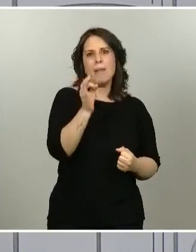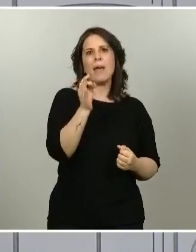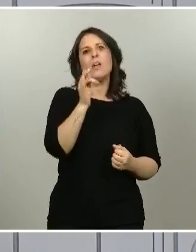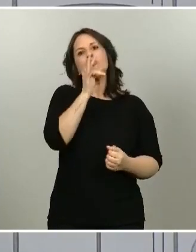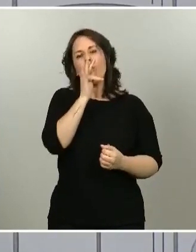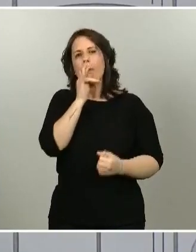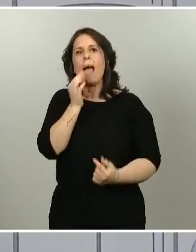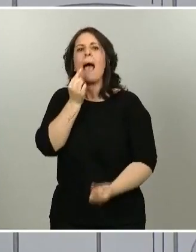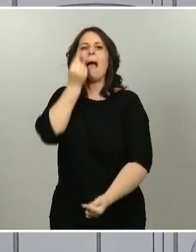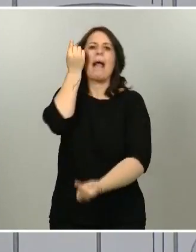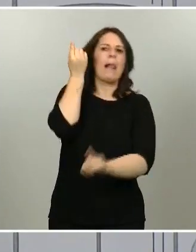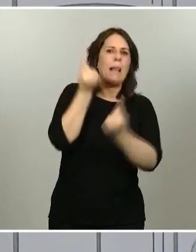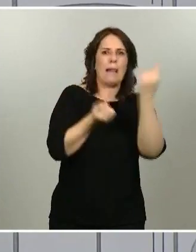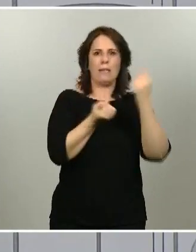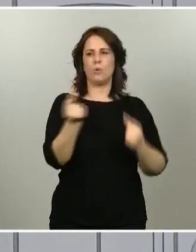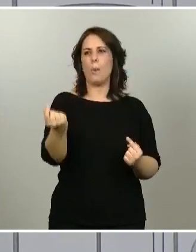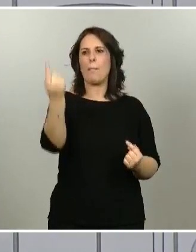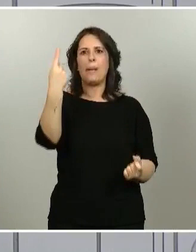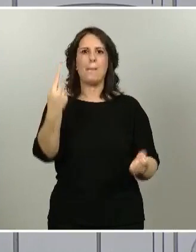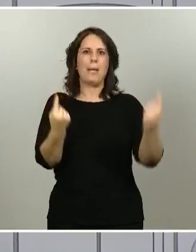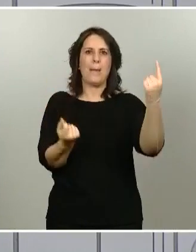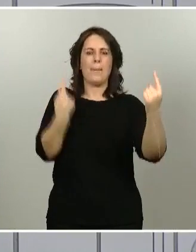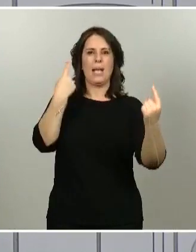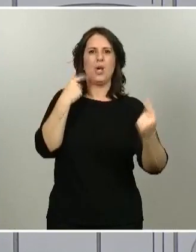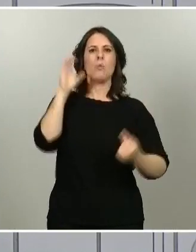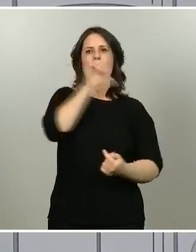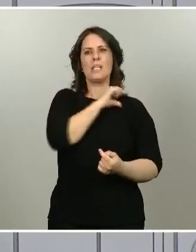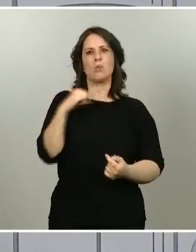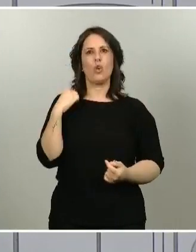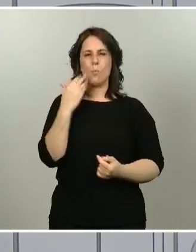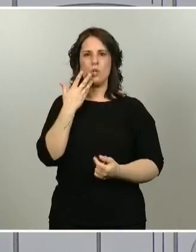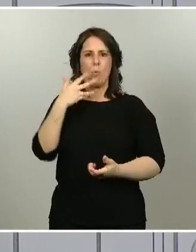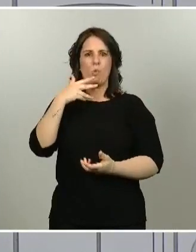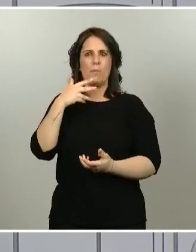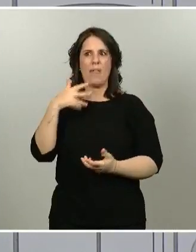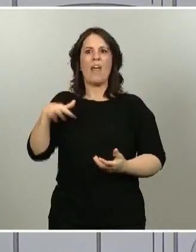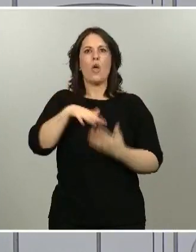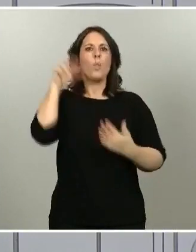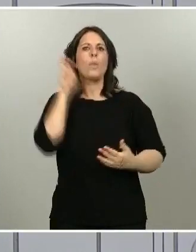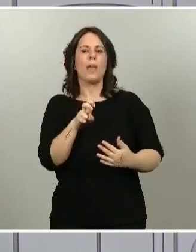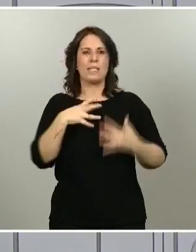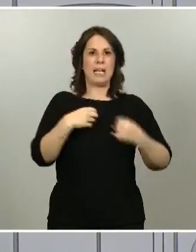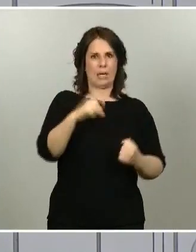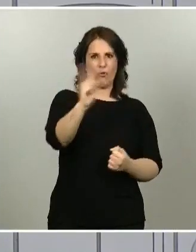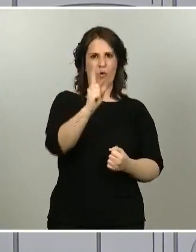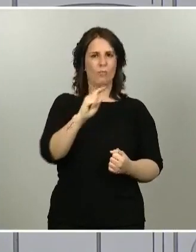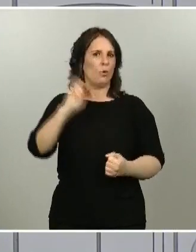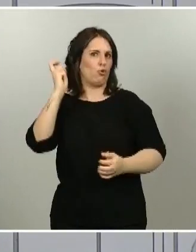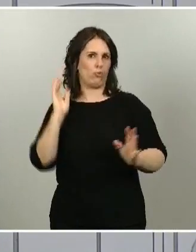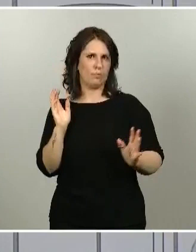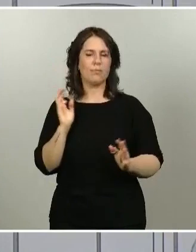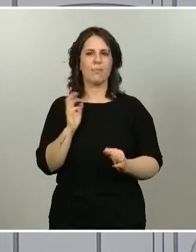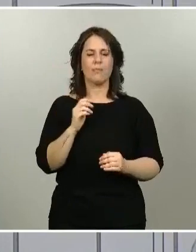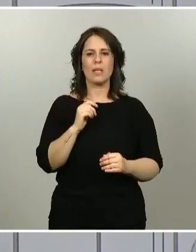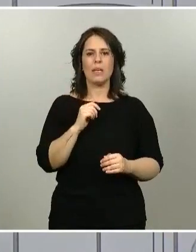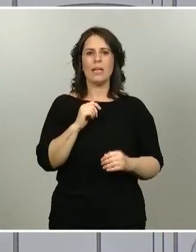está apareciendo en algunas comunidades y se sigue notificando. Estamos muy cerca de que ese esfuerzo que hemos hecho demuestre que